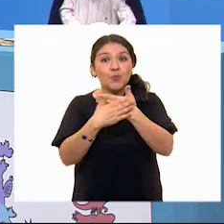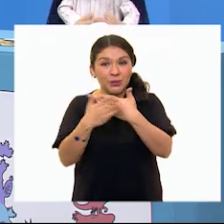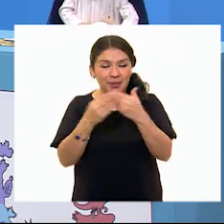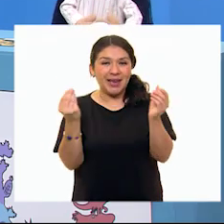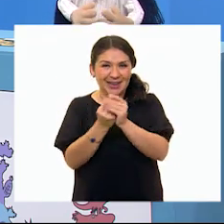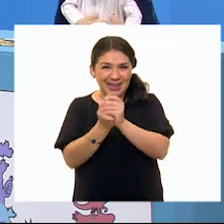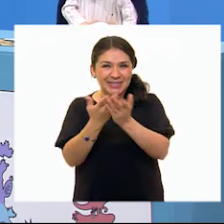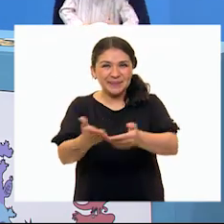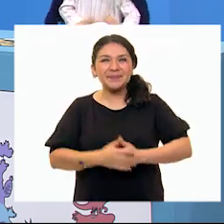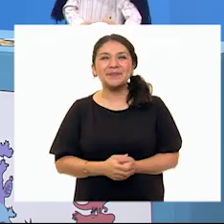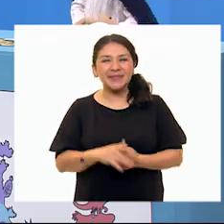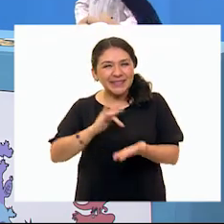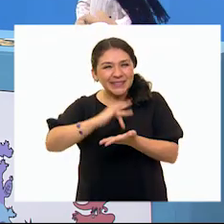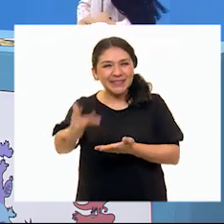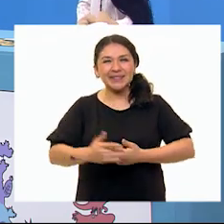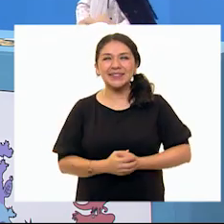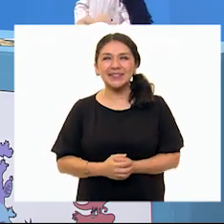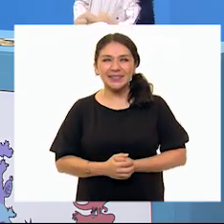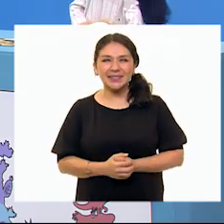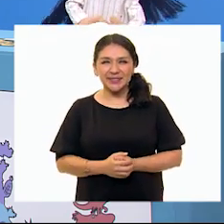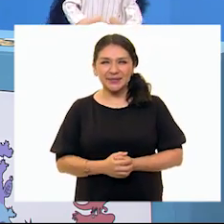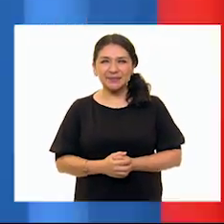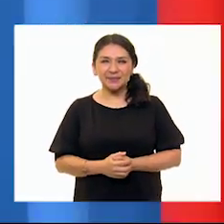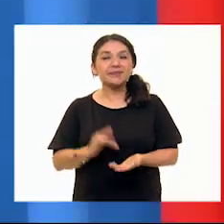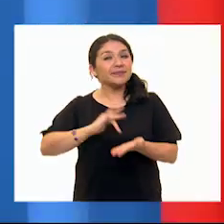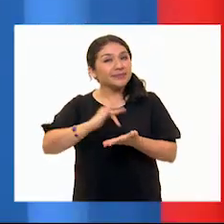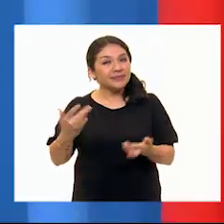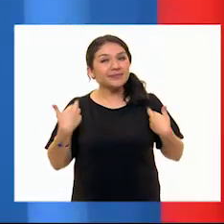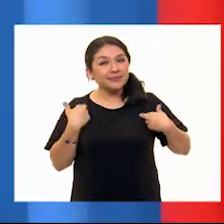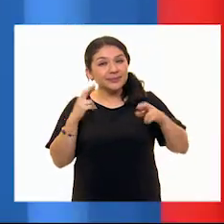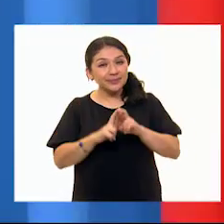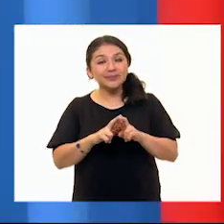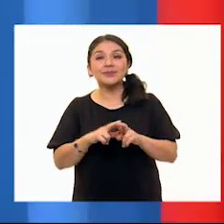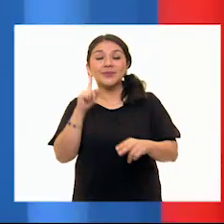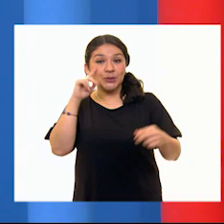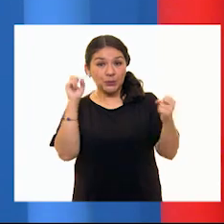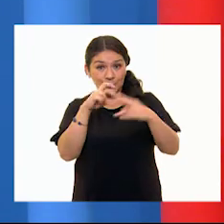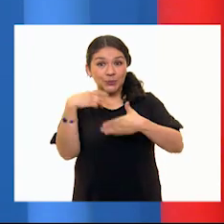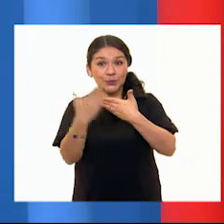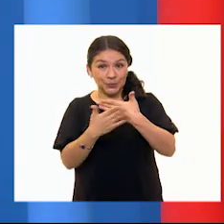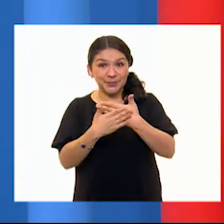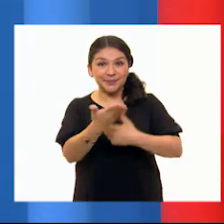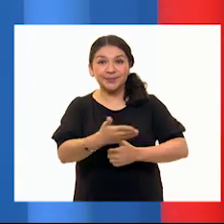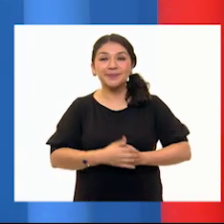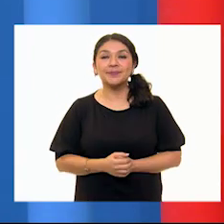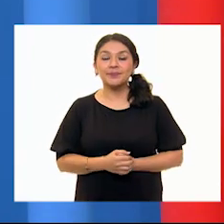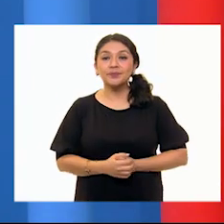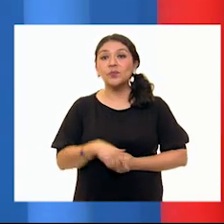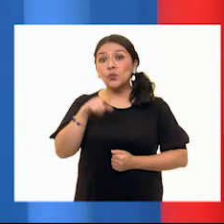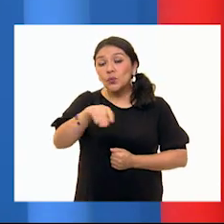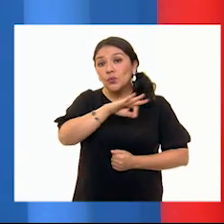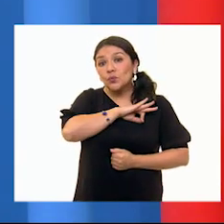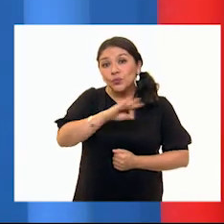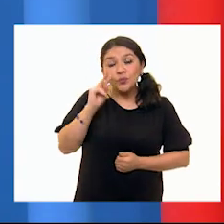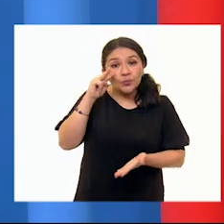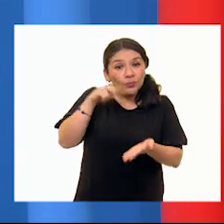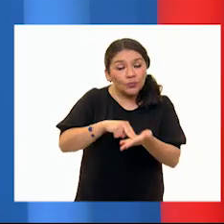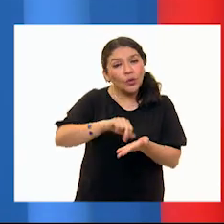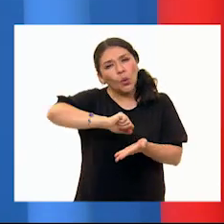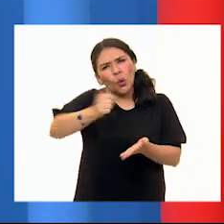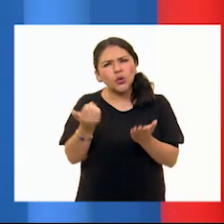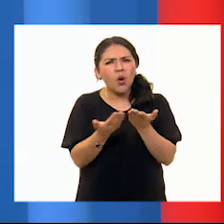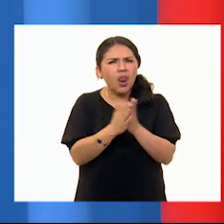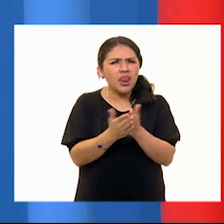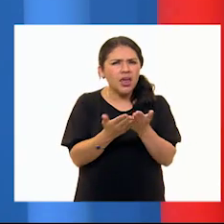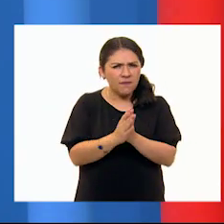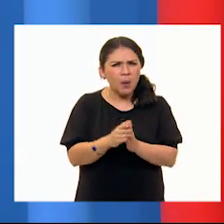siguiente sesión. Muchas gracias. Muchas gracias, maestra. Hasta la próxima. Si te es posible, consulta otros